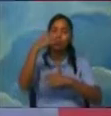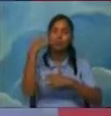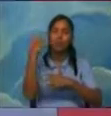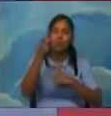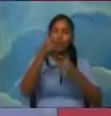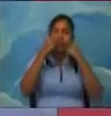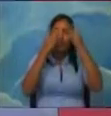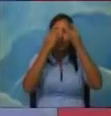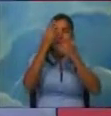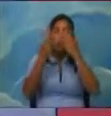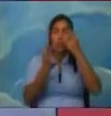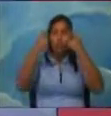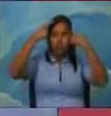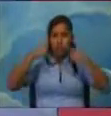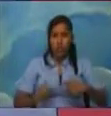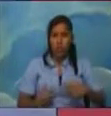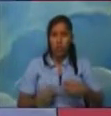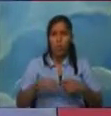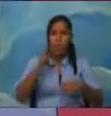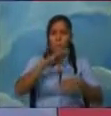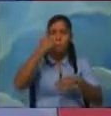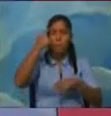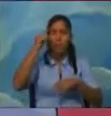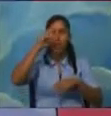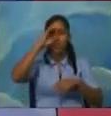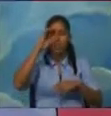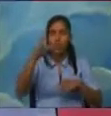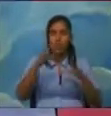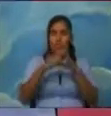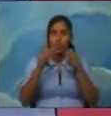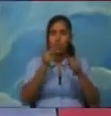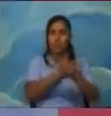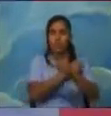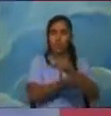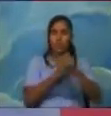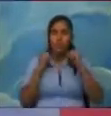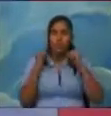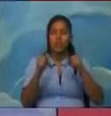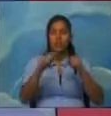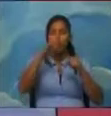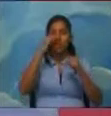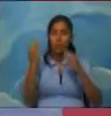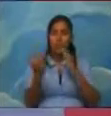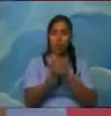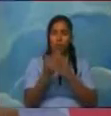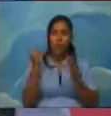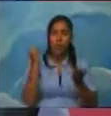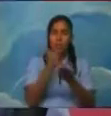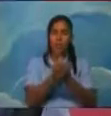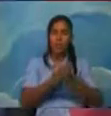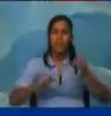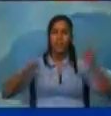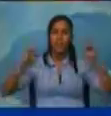por Él somos lo que somos, por el Dios Todopoderoso. Que Dios me les bendiga y que Dios me les guarde. Amén.